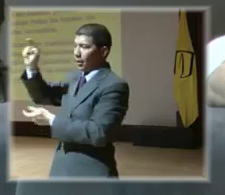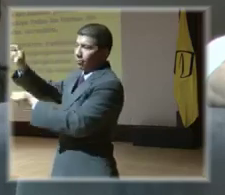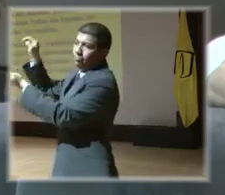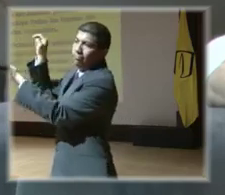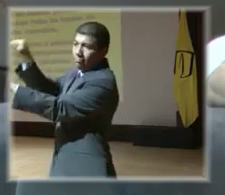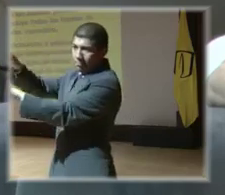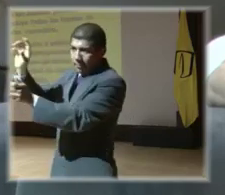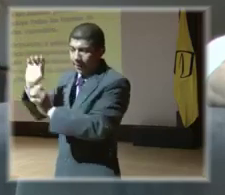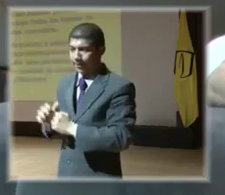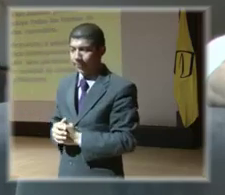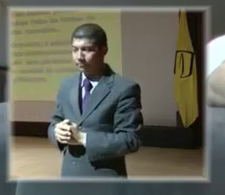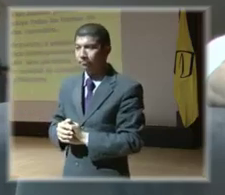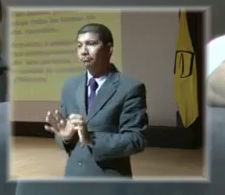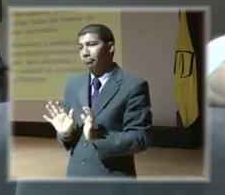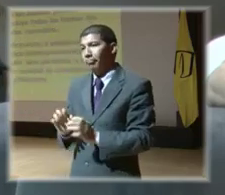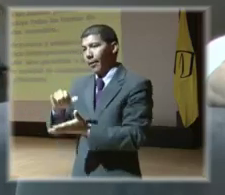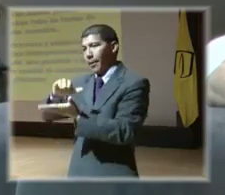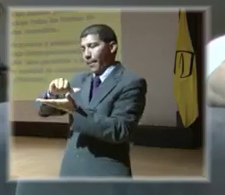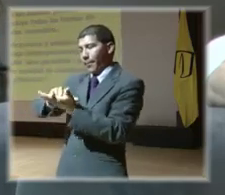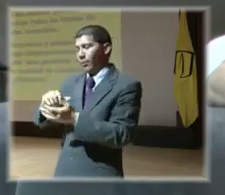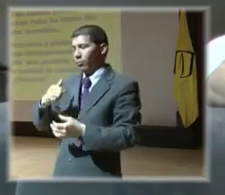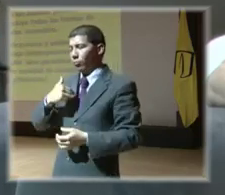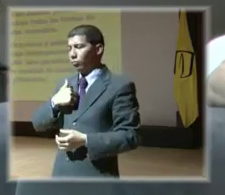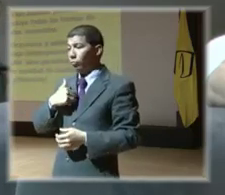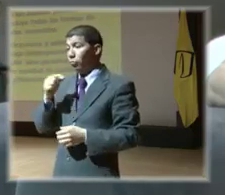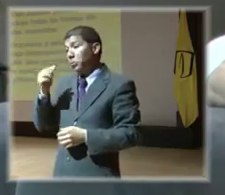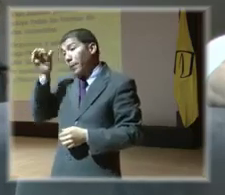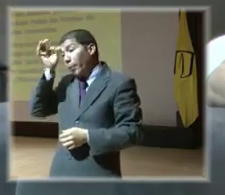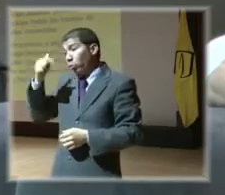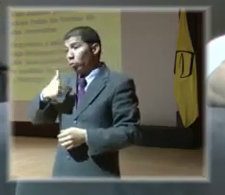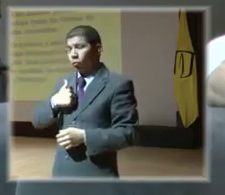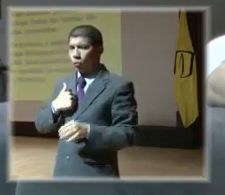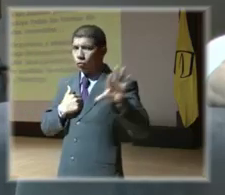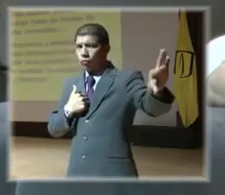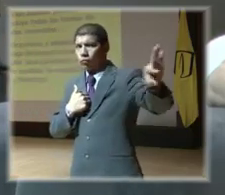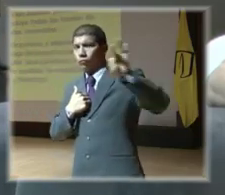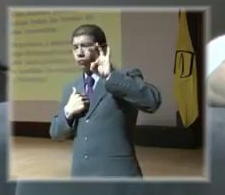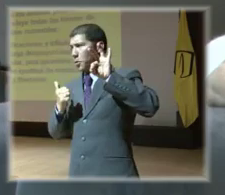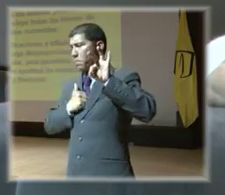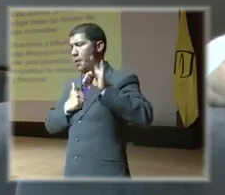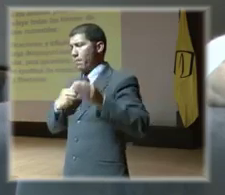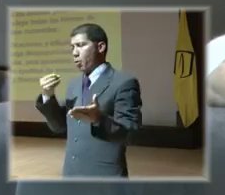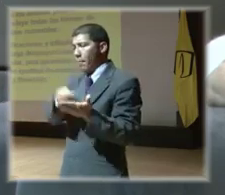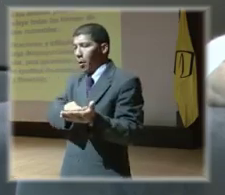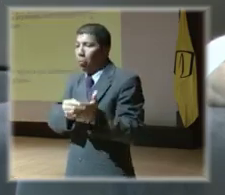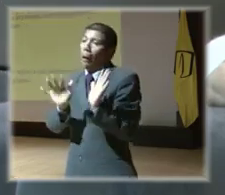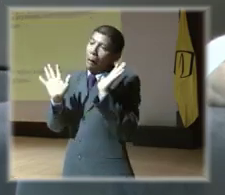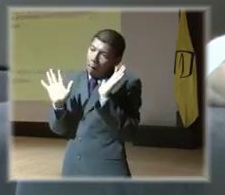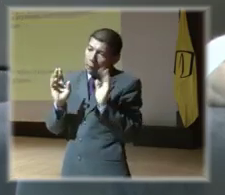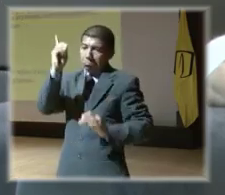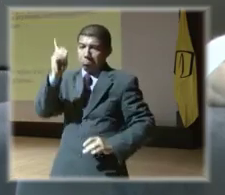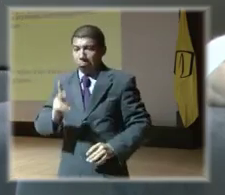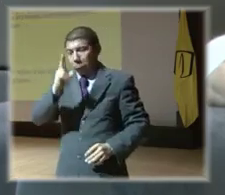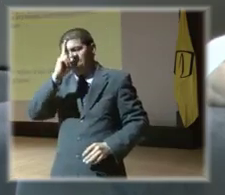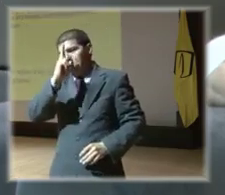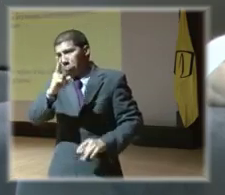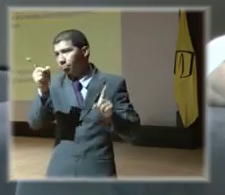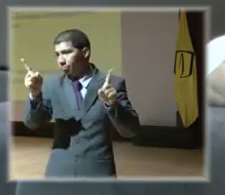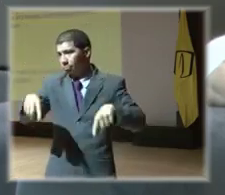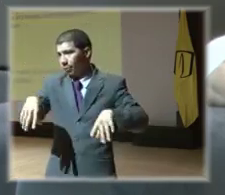pueda también decir, bueno, yo lo pago. Otra cosa, el curador, ¿quién asume la curatela, la guarda? O sea, depende.